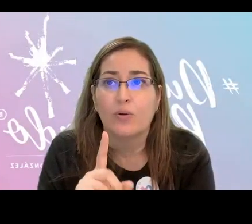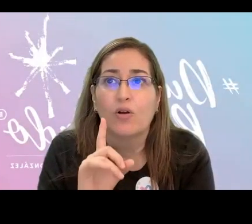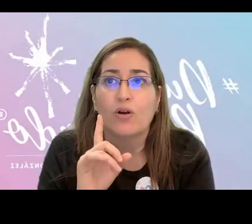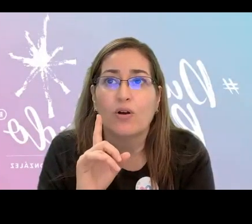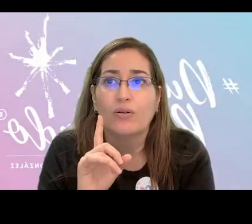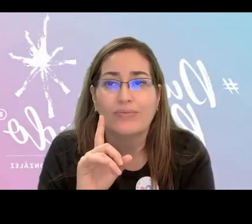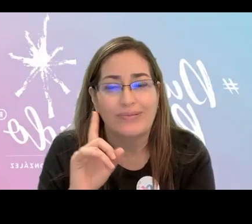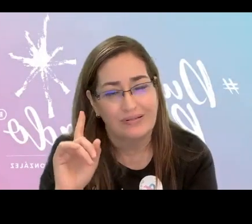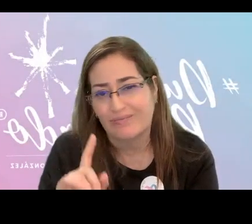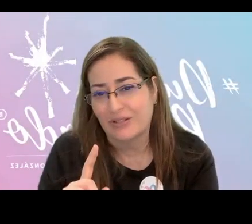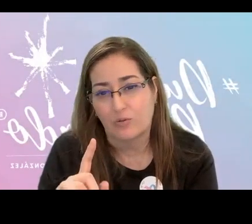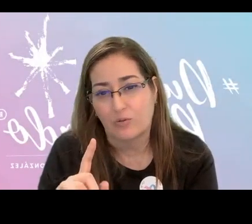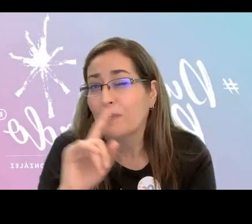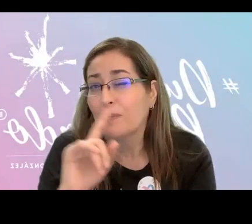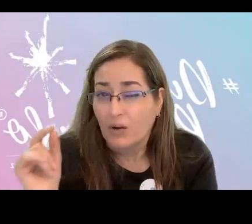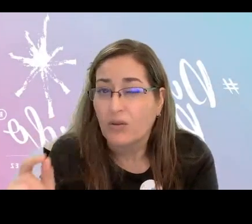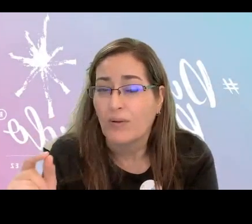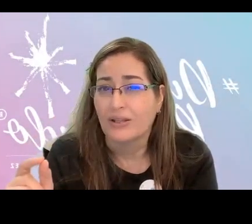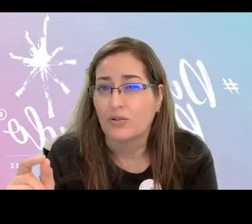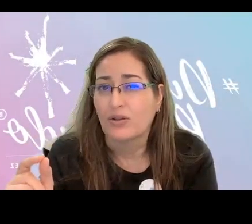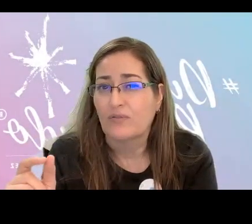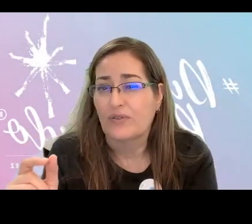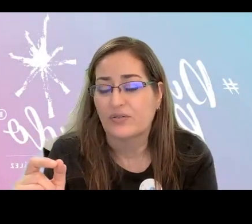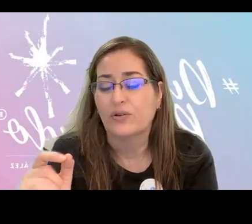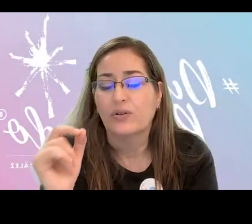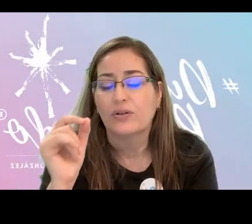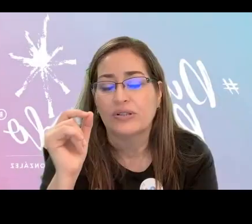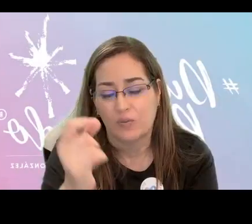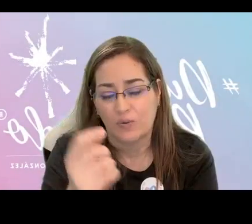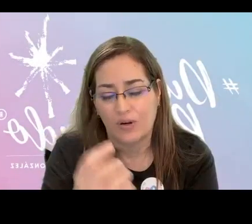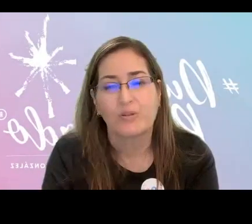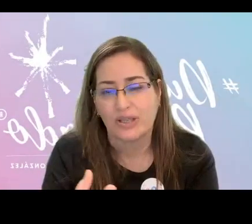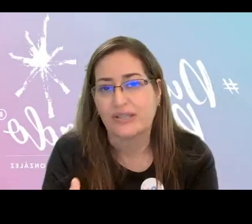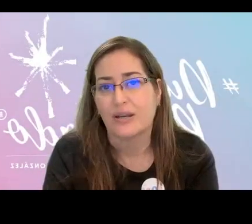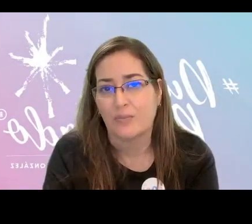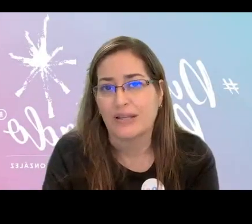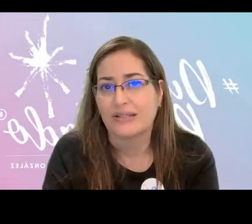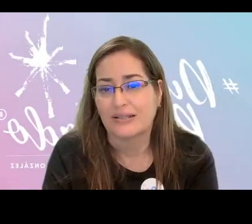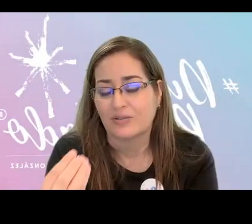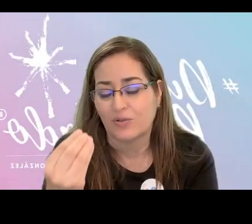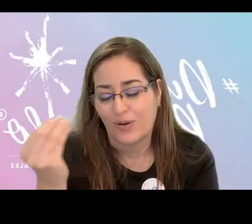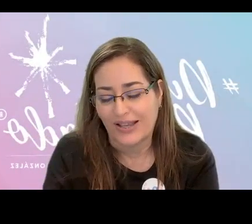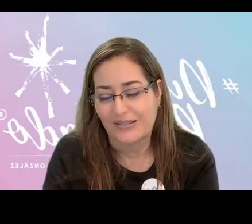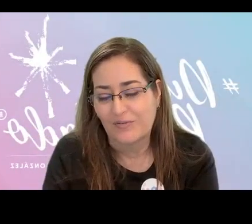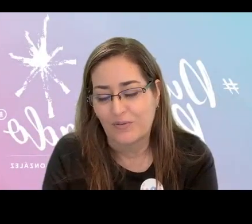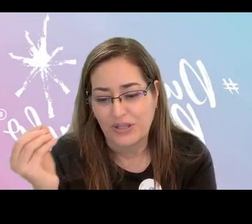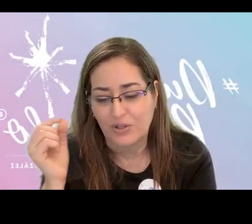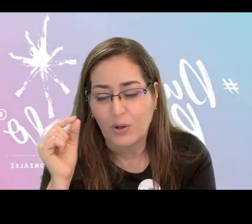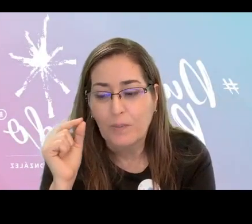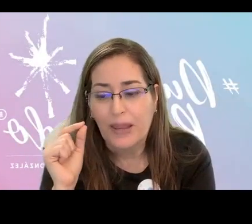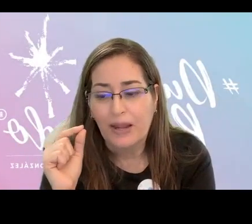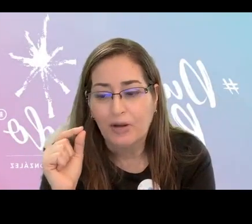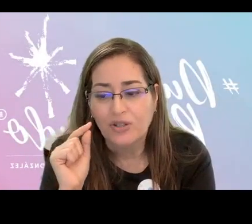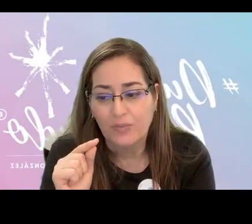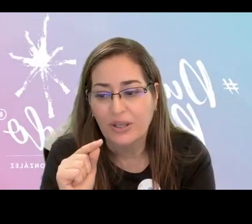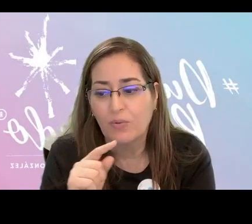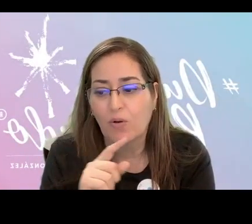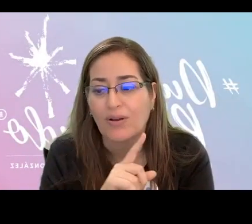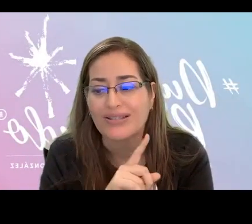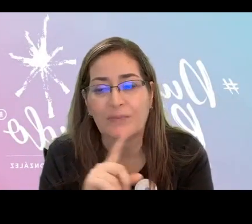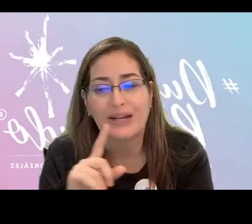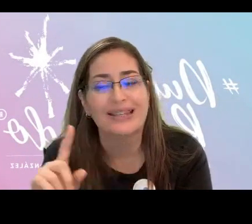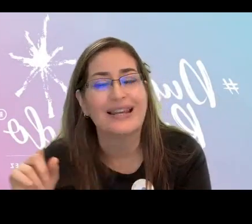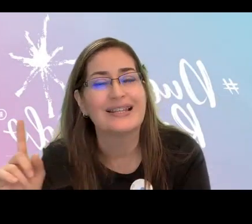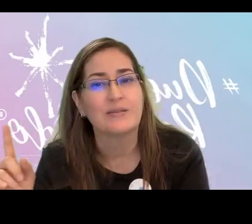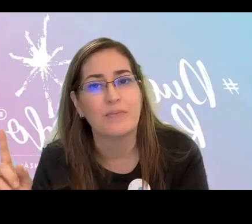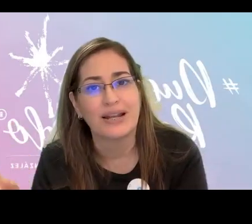me equivoco, discúlpenme que no tengo el dato tan fresco, seguramente ustedes tienen más acceso a esta información, pero si no me equivoco